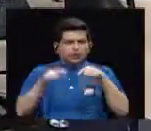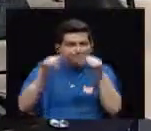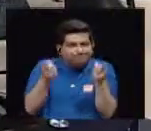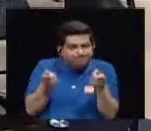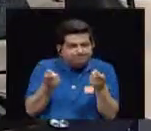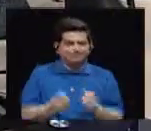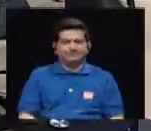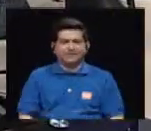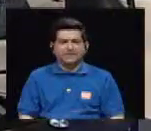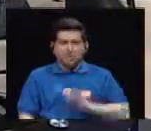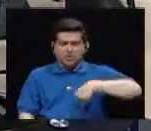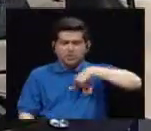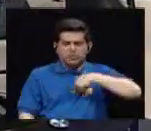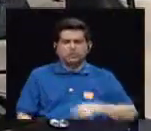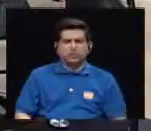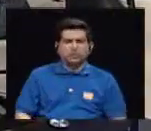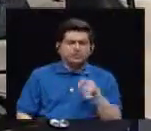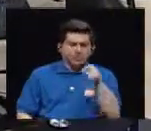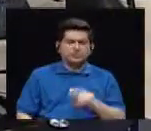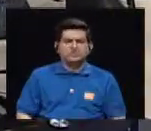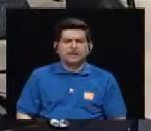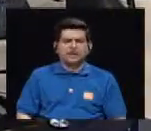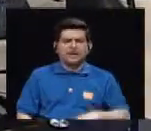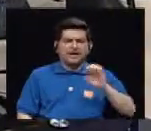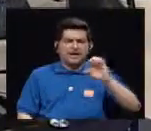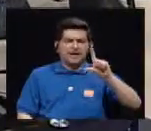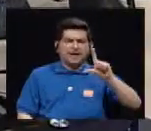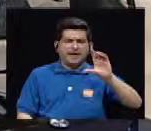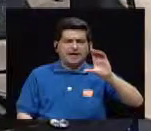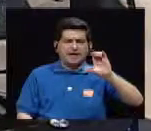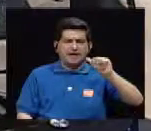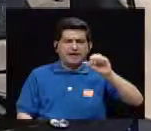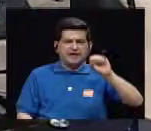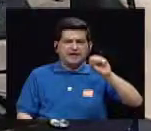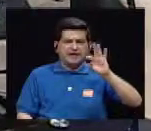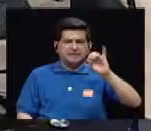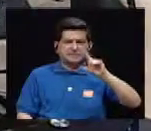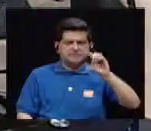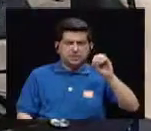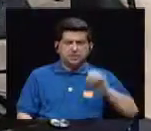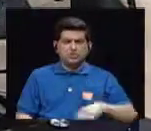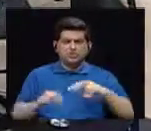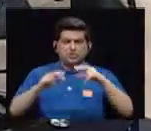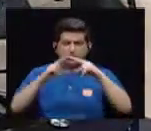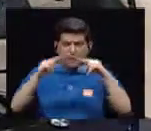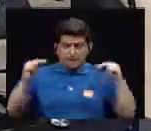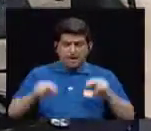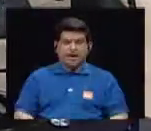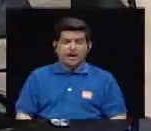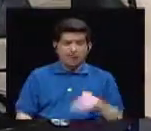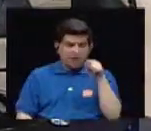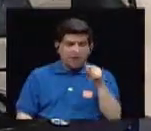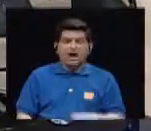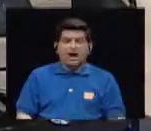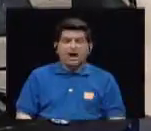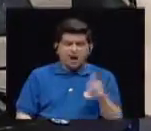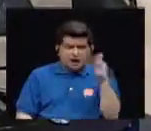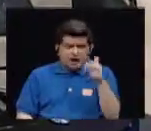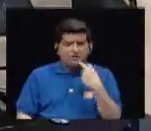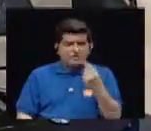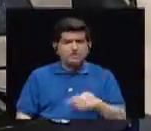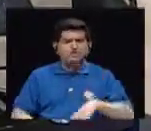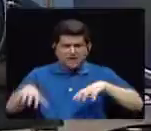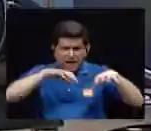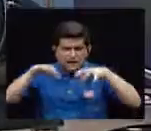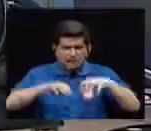un paréntesis, caso curioso, cuando estuvimos grabando en el Castillo, Nicaragua, o sea, hay afiches en donde mencionan los eventos del